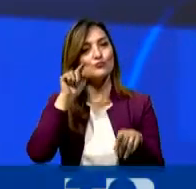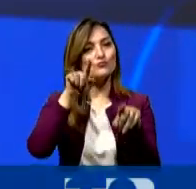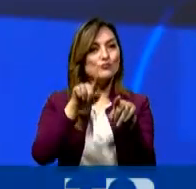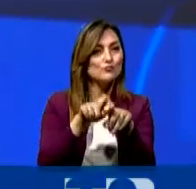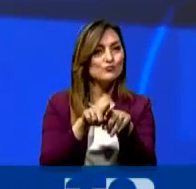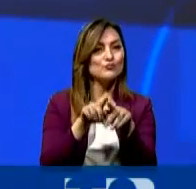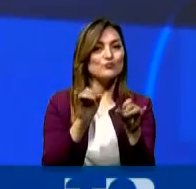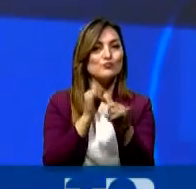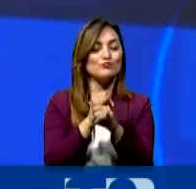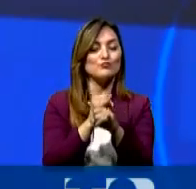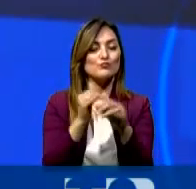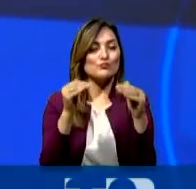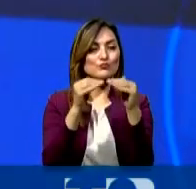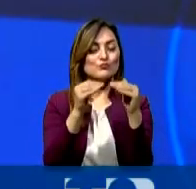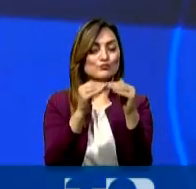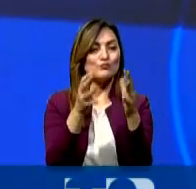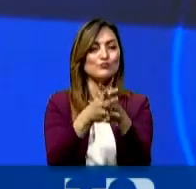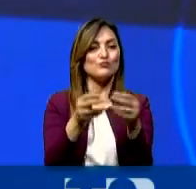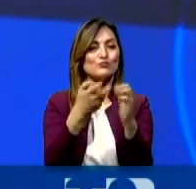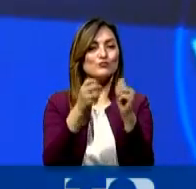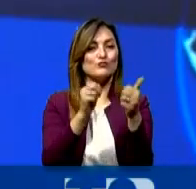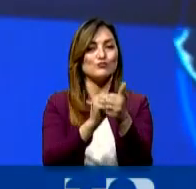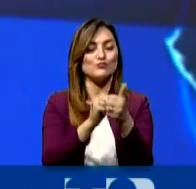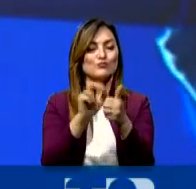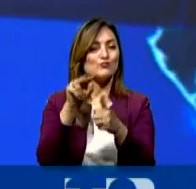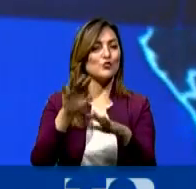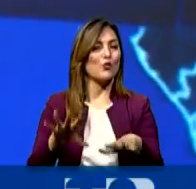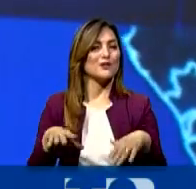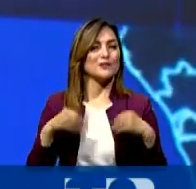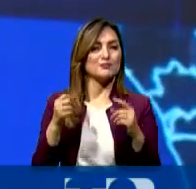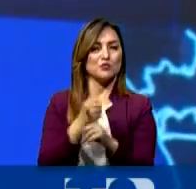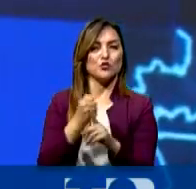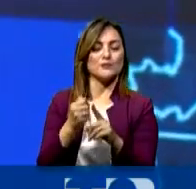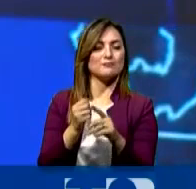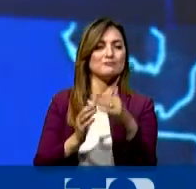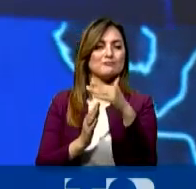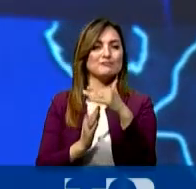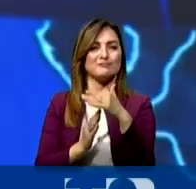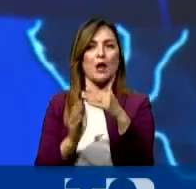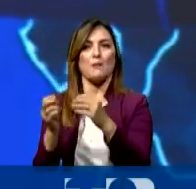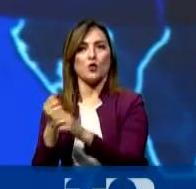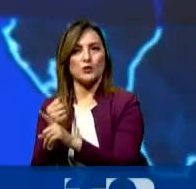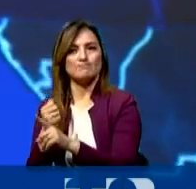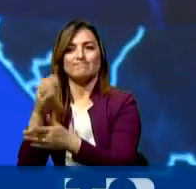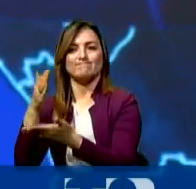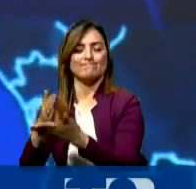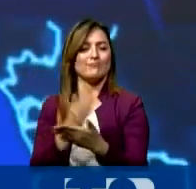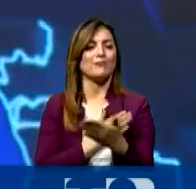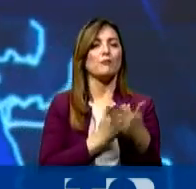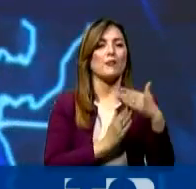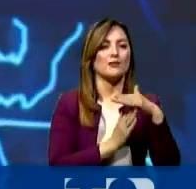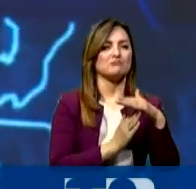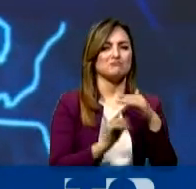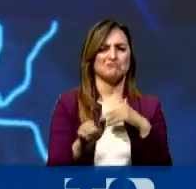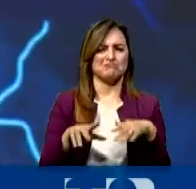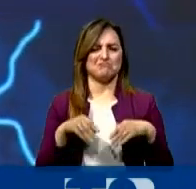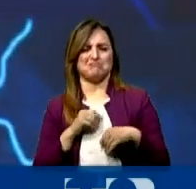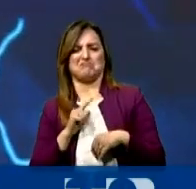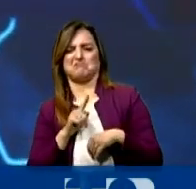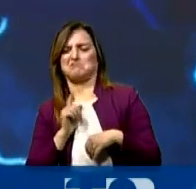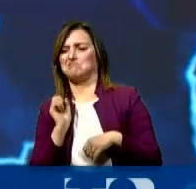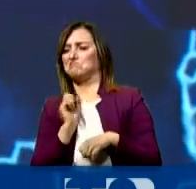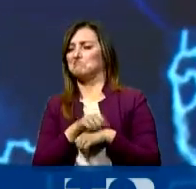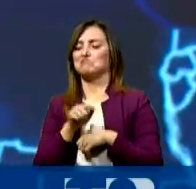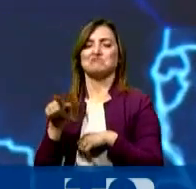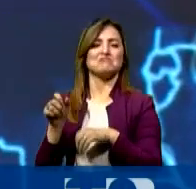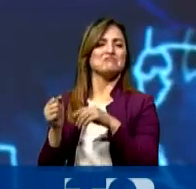institucional y democrática para solucionar los problemas sino la violencia entonces desde el punto de vista de la política y